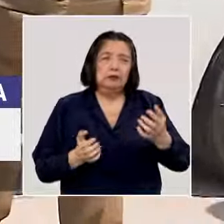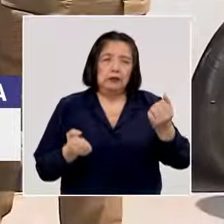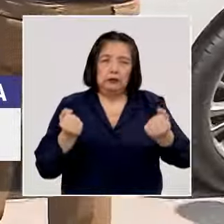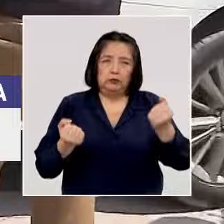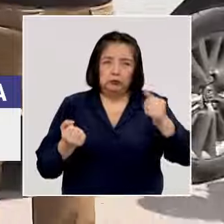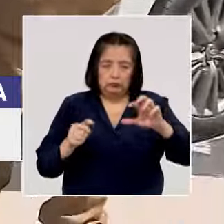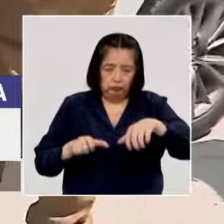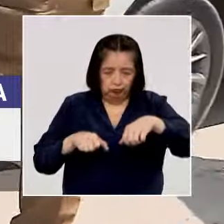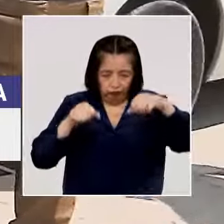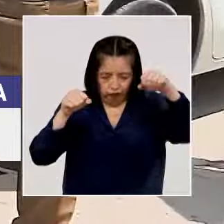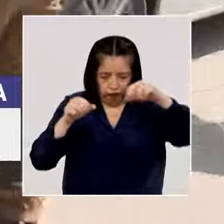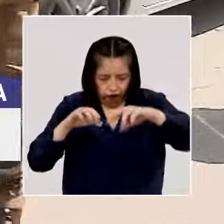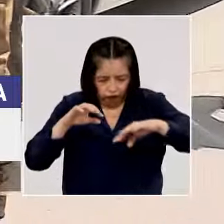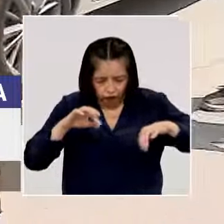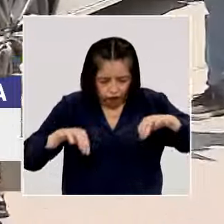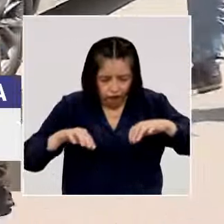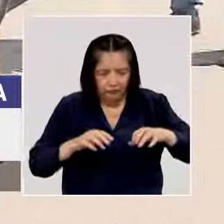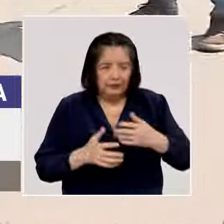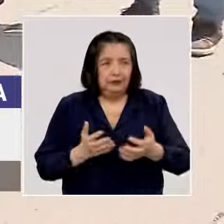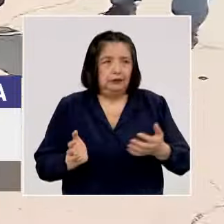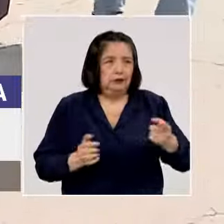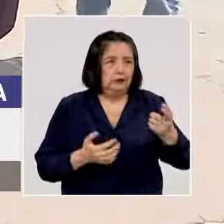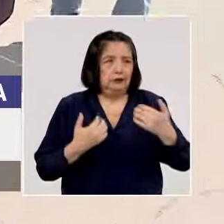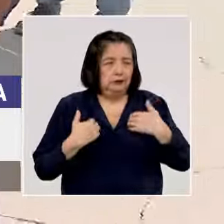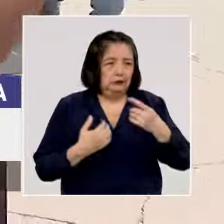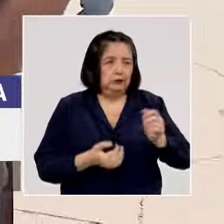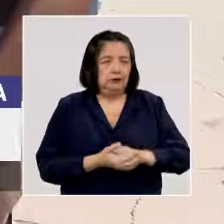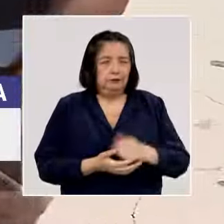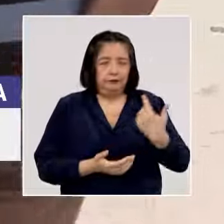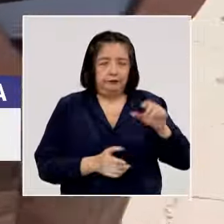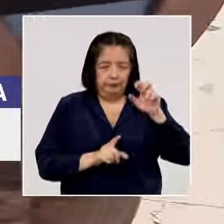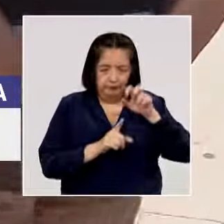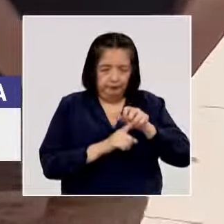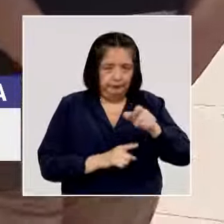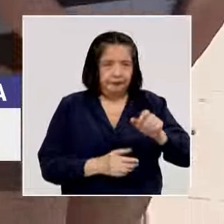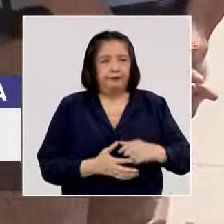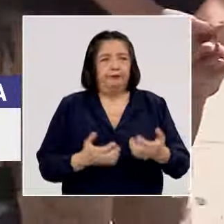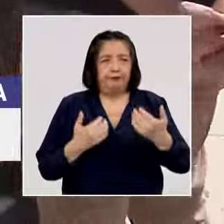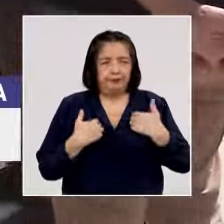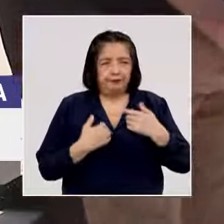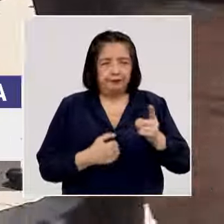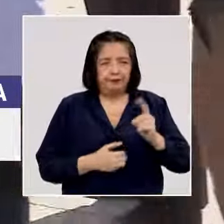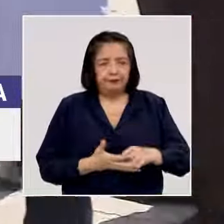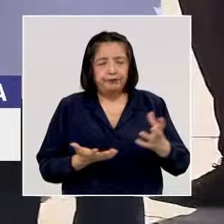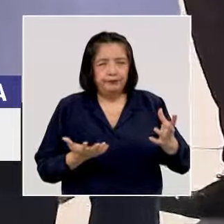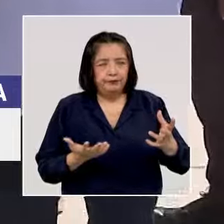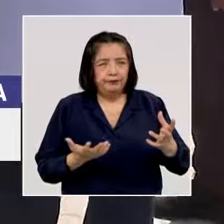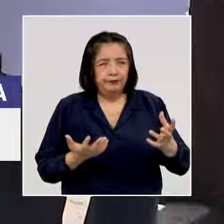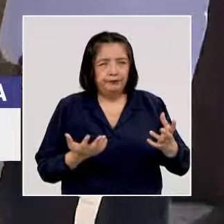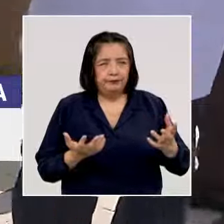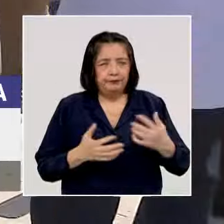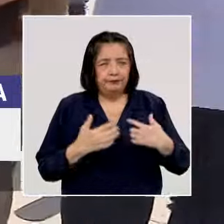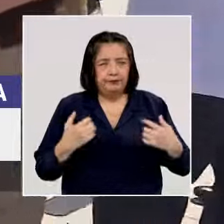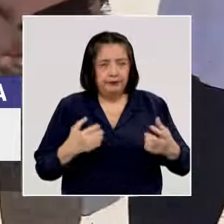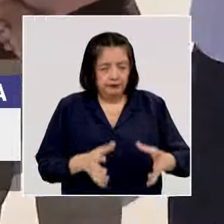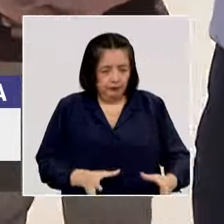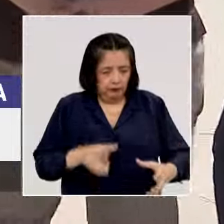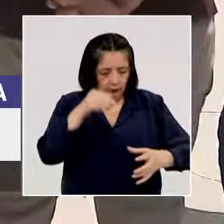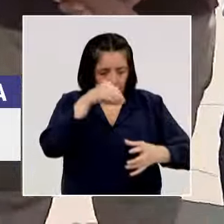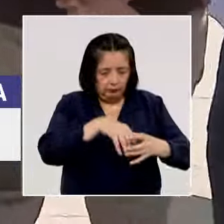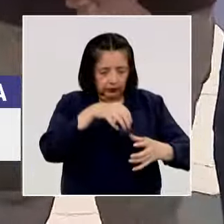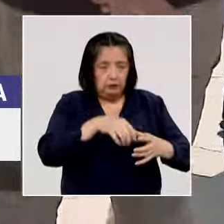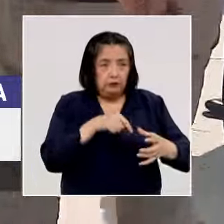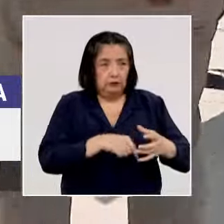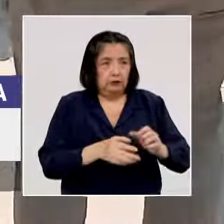revisando las cosas que tiene en el interior, y lo que hemos identificado es que tenía justamente un saco de rafia en la que lleva